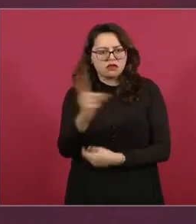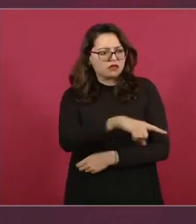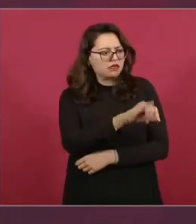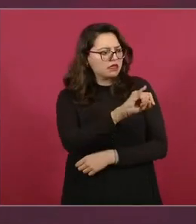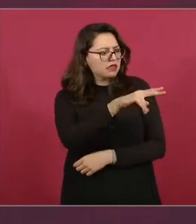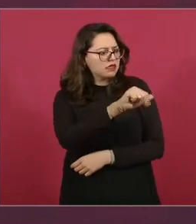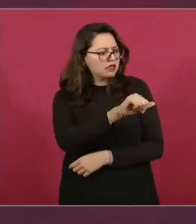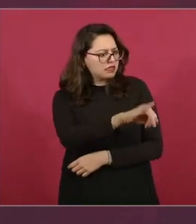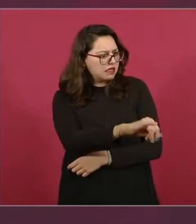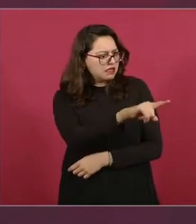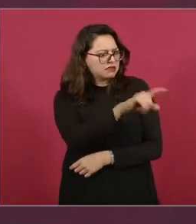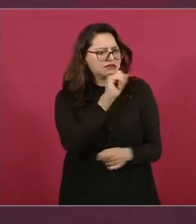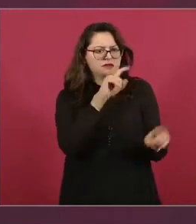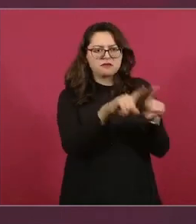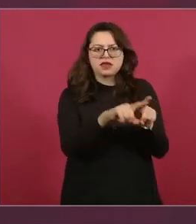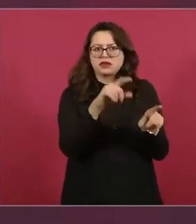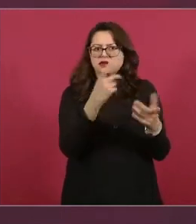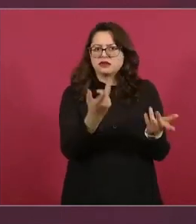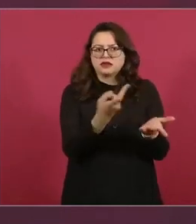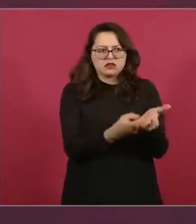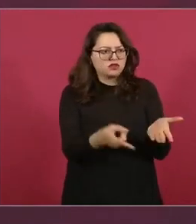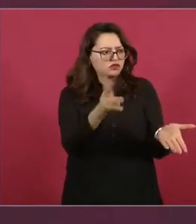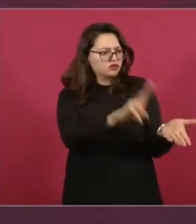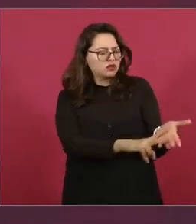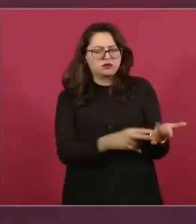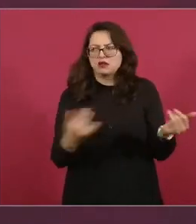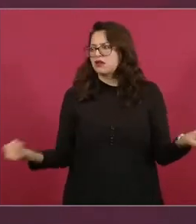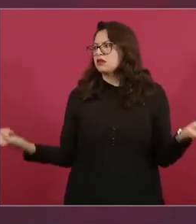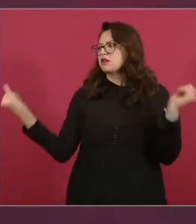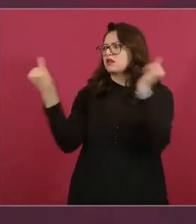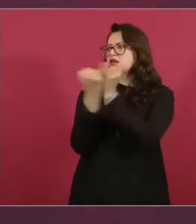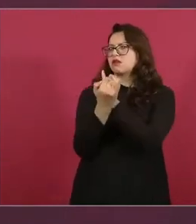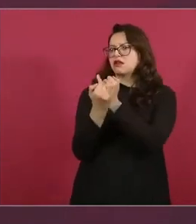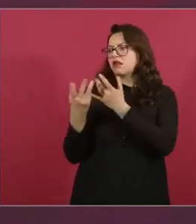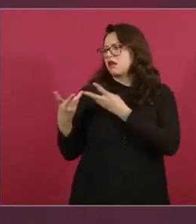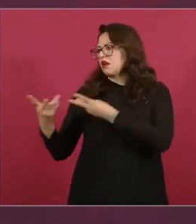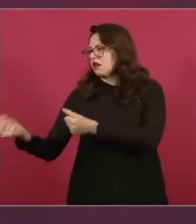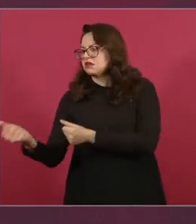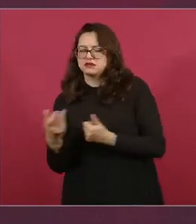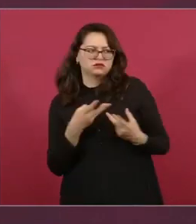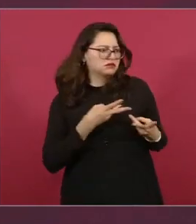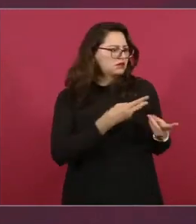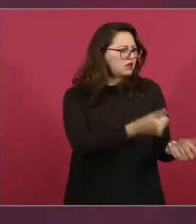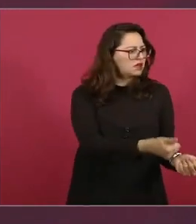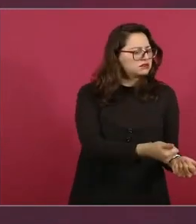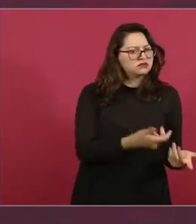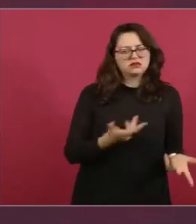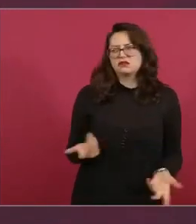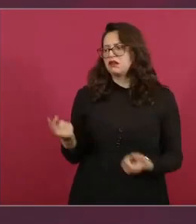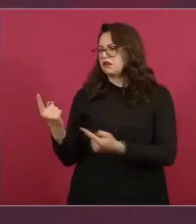y no haría falta ese aparato, que es un